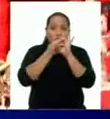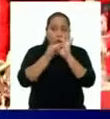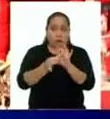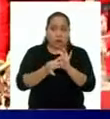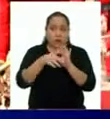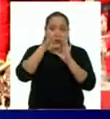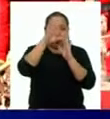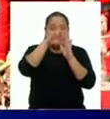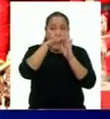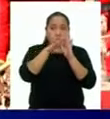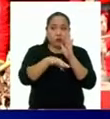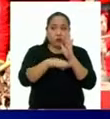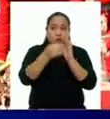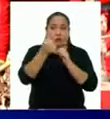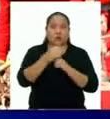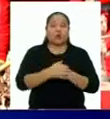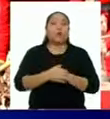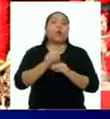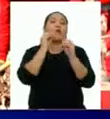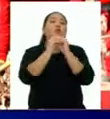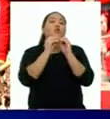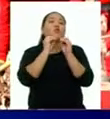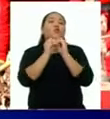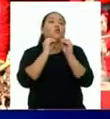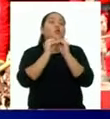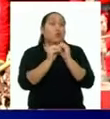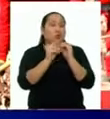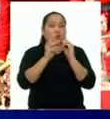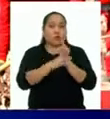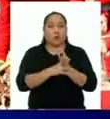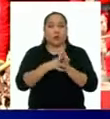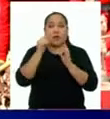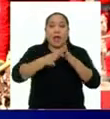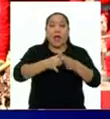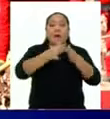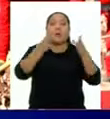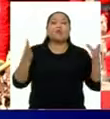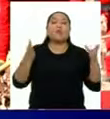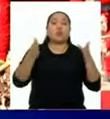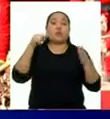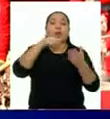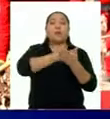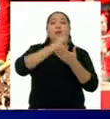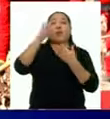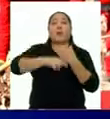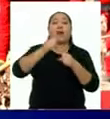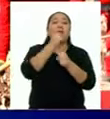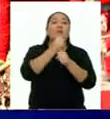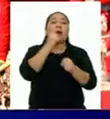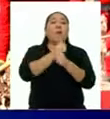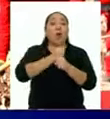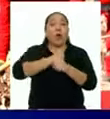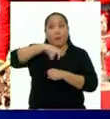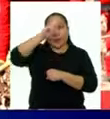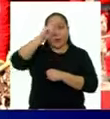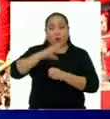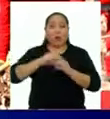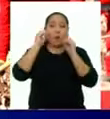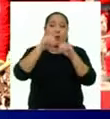ingresos en los más vulnerables, como la reestructuración y significativa ampliación del programa Trabaja Perú, que ha permitido la generación de